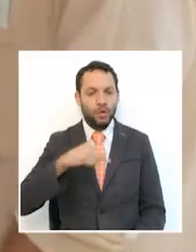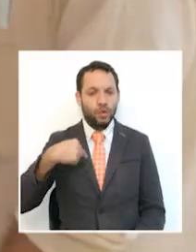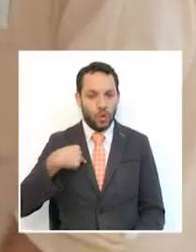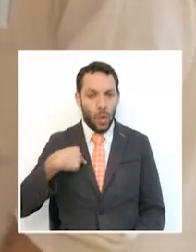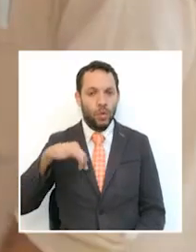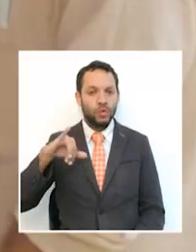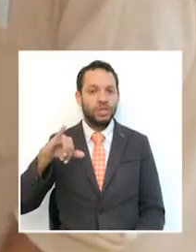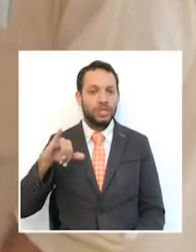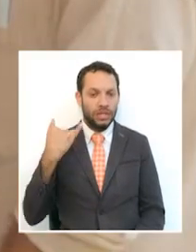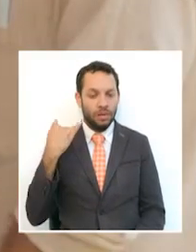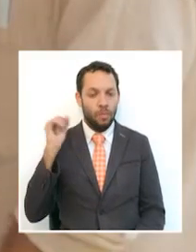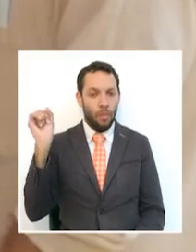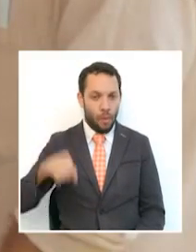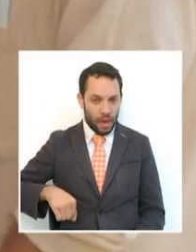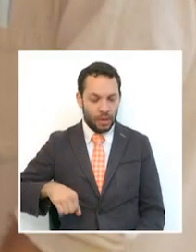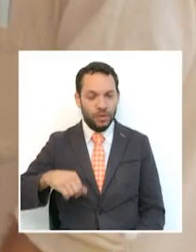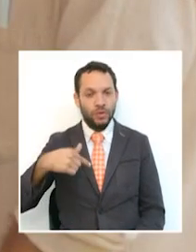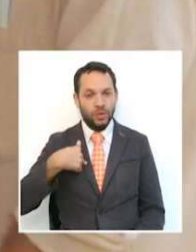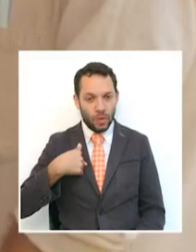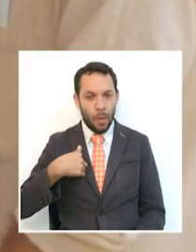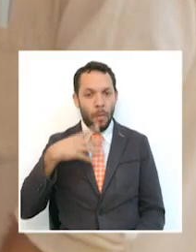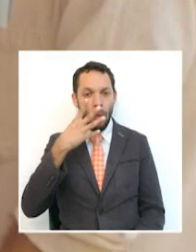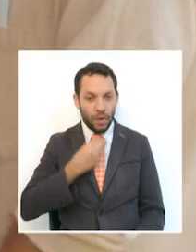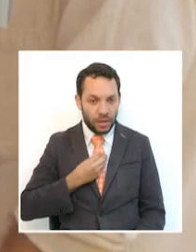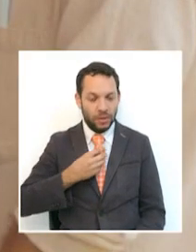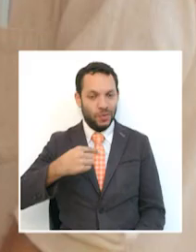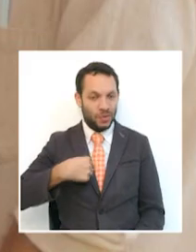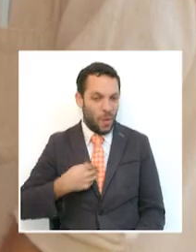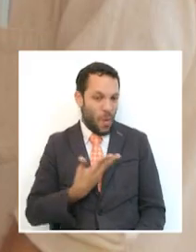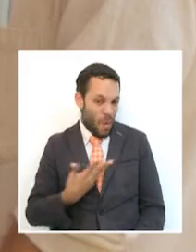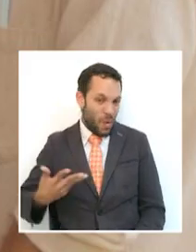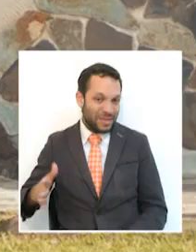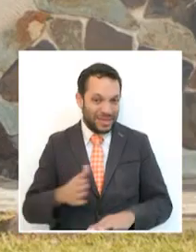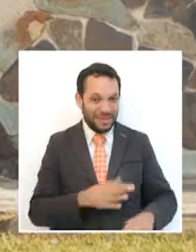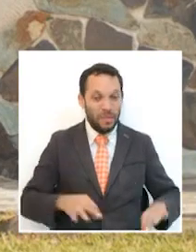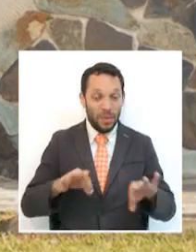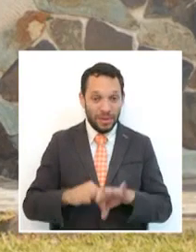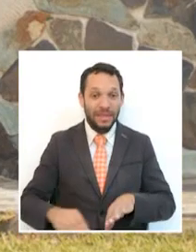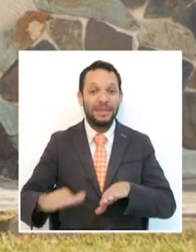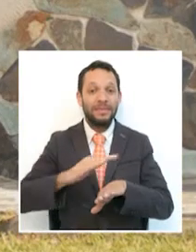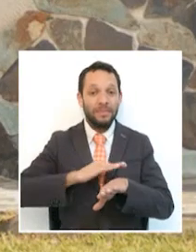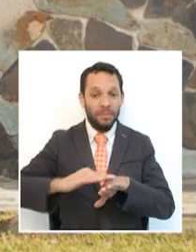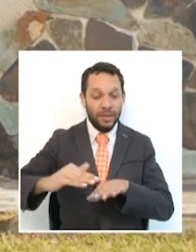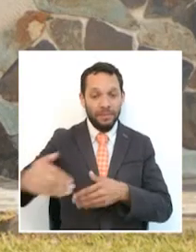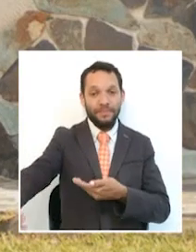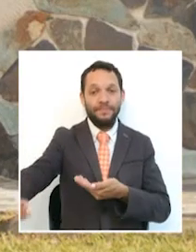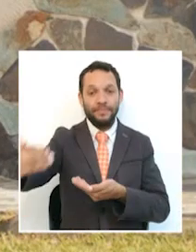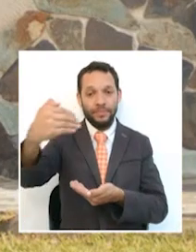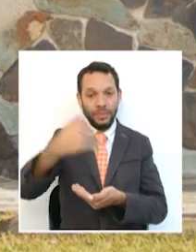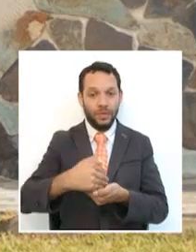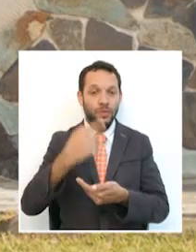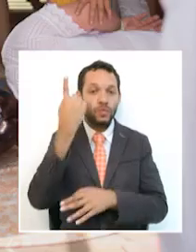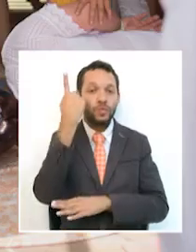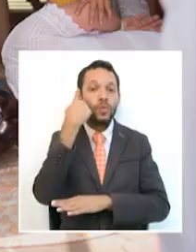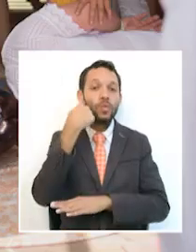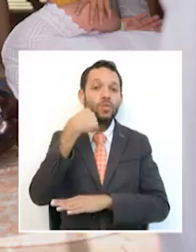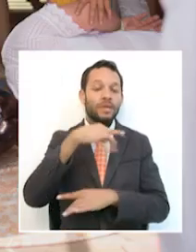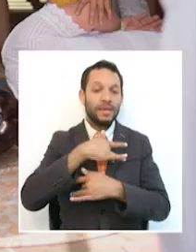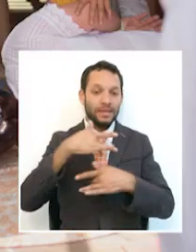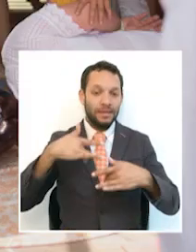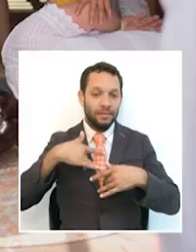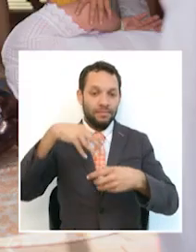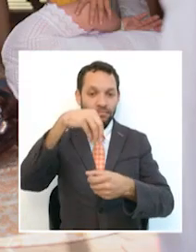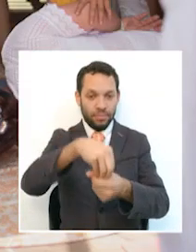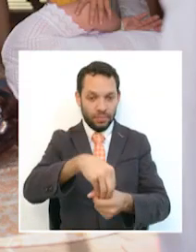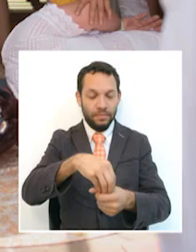en el día para tu alma ojalá todos pudieran venir que yo sé que es un compromiso suyo de venir a un día para tu salud y un día para tu alma